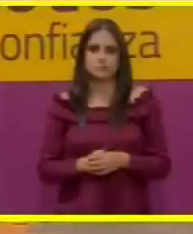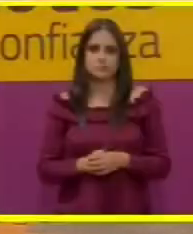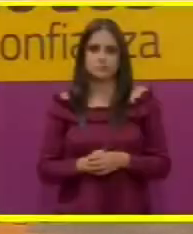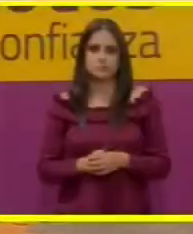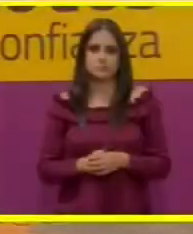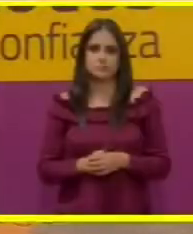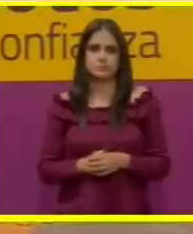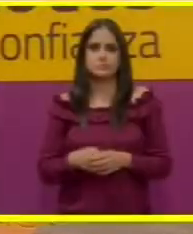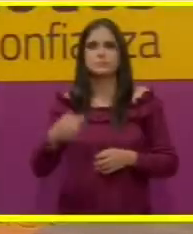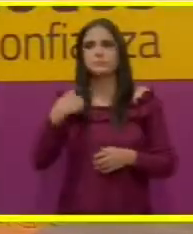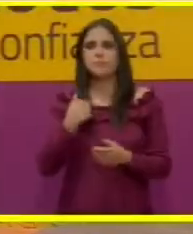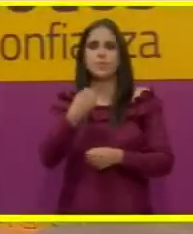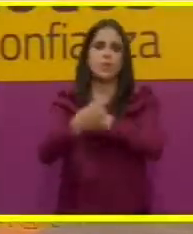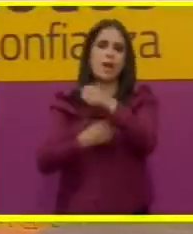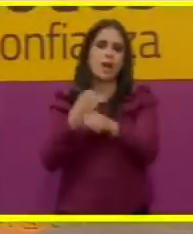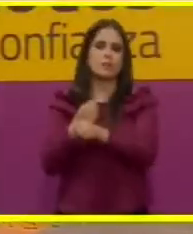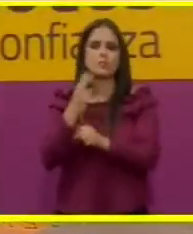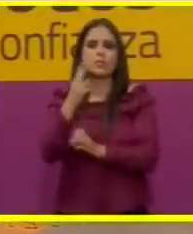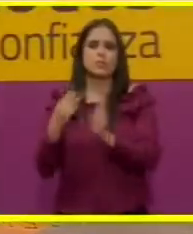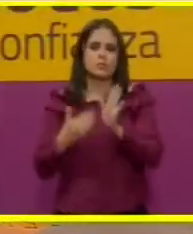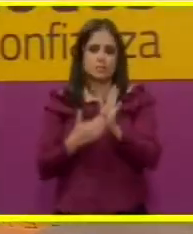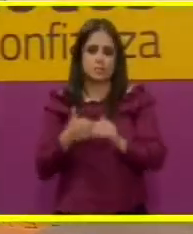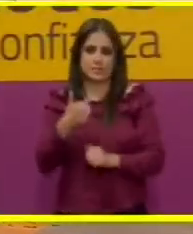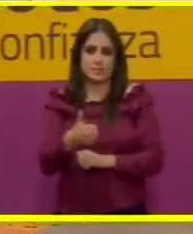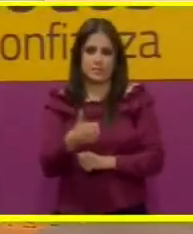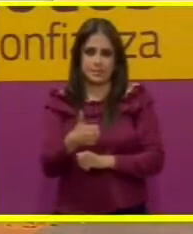digamos, era el año de 2006.